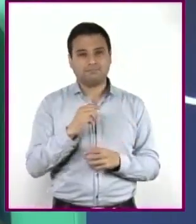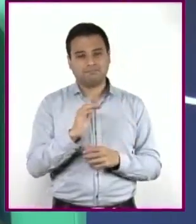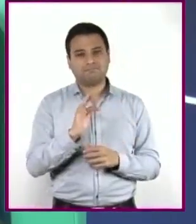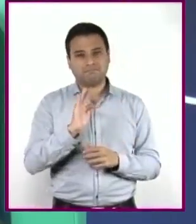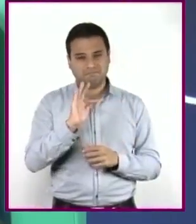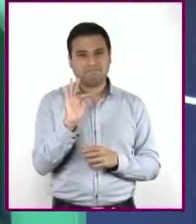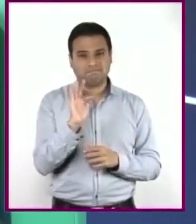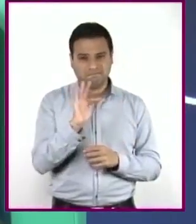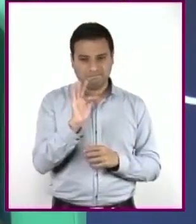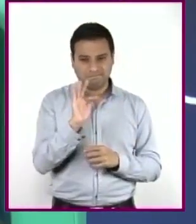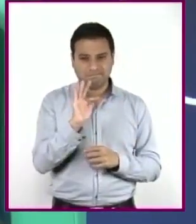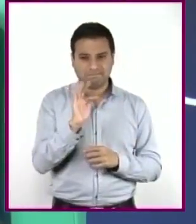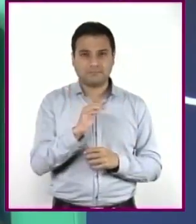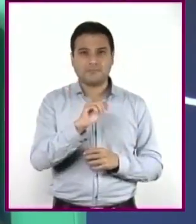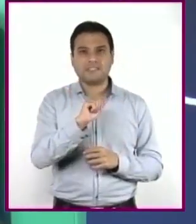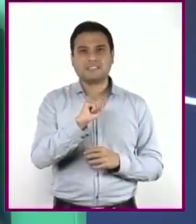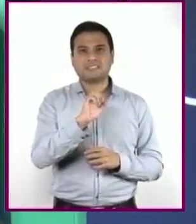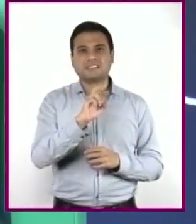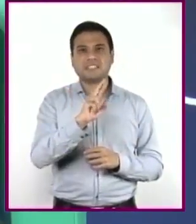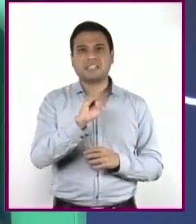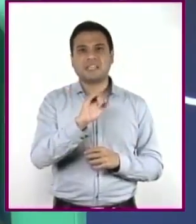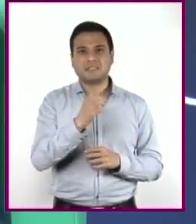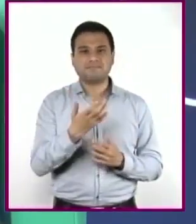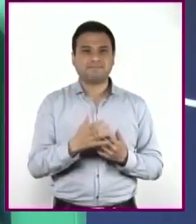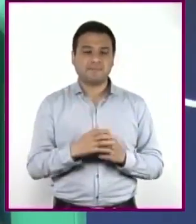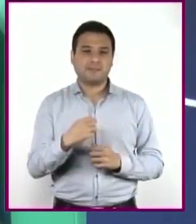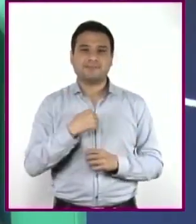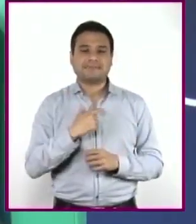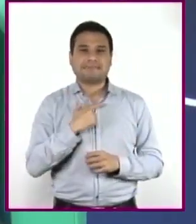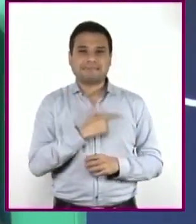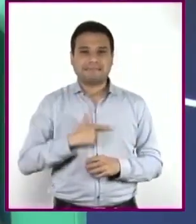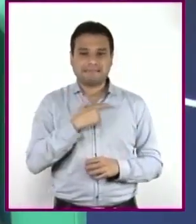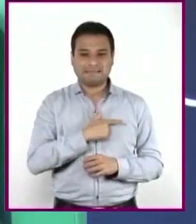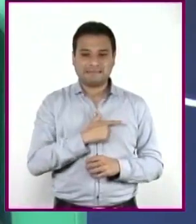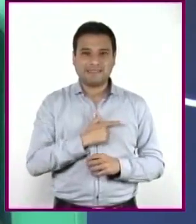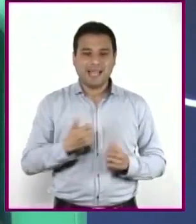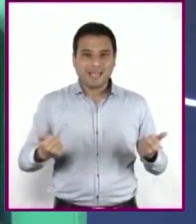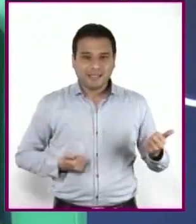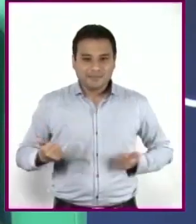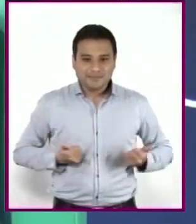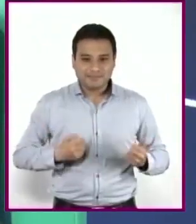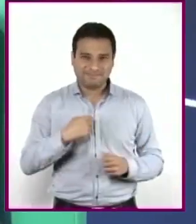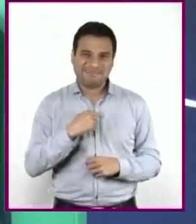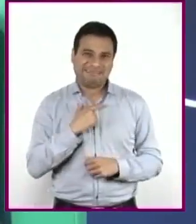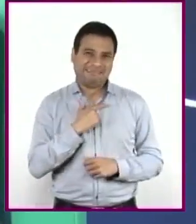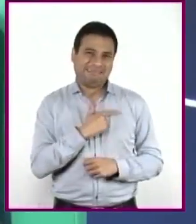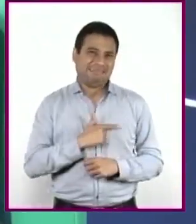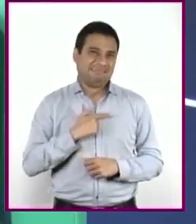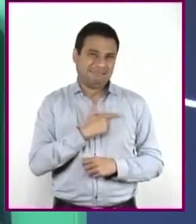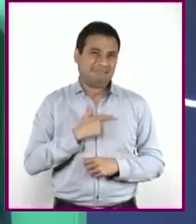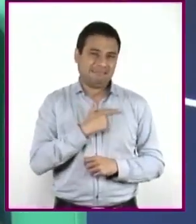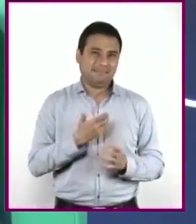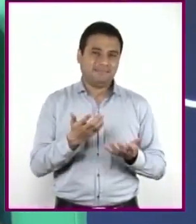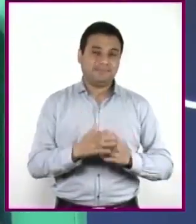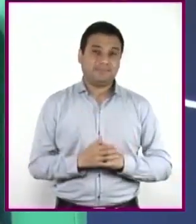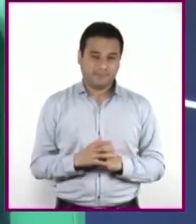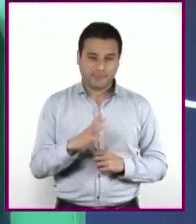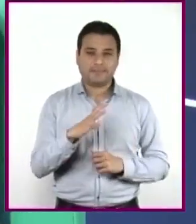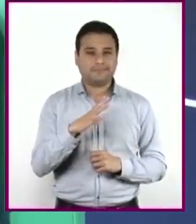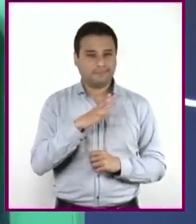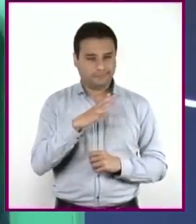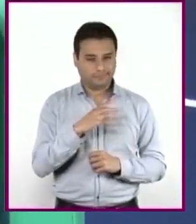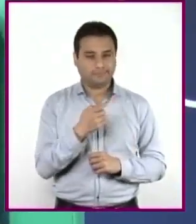vez en algunas series. A mí me gustan los animes, así que tal vez en los animes se incita un poco a